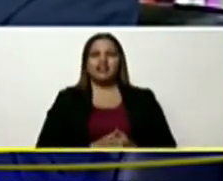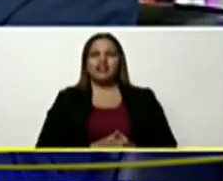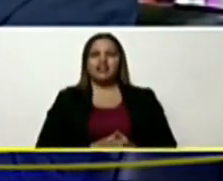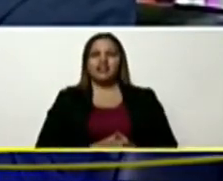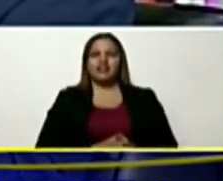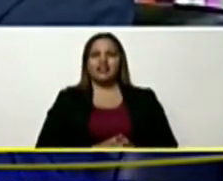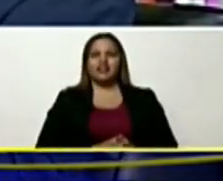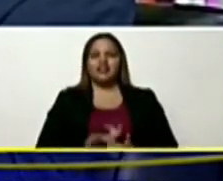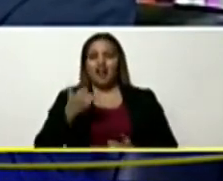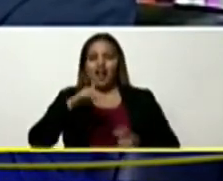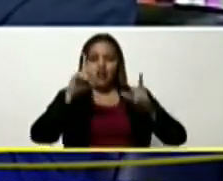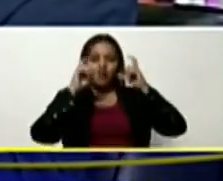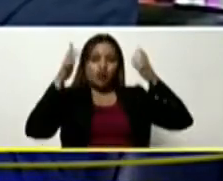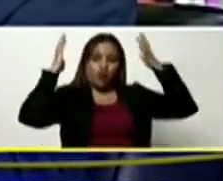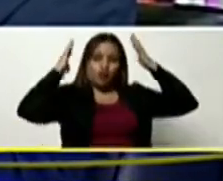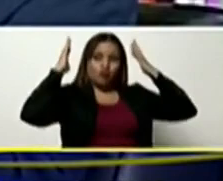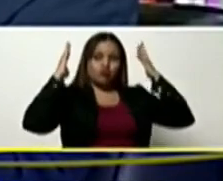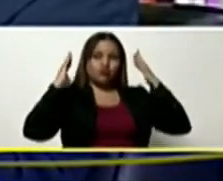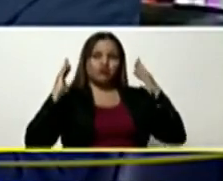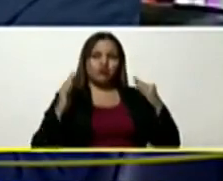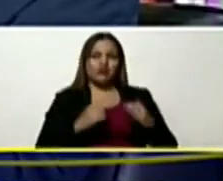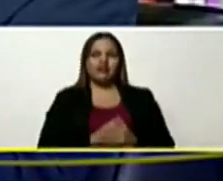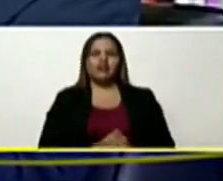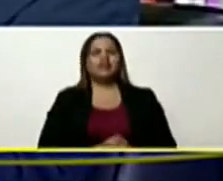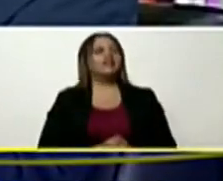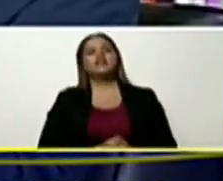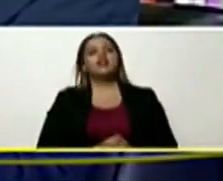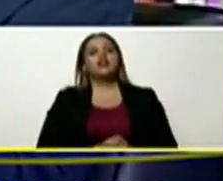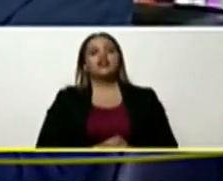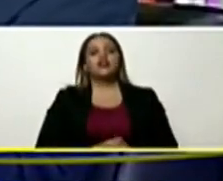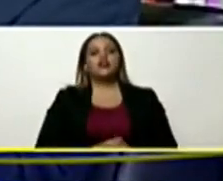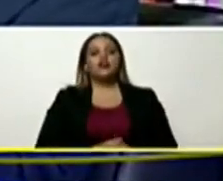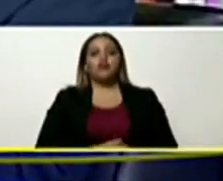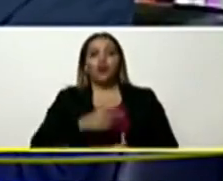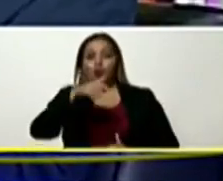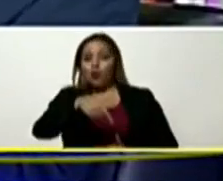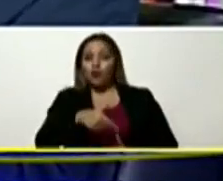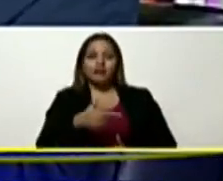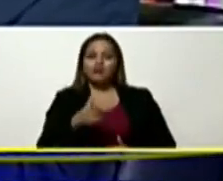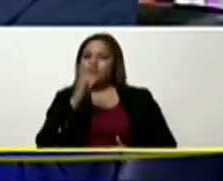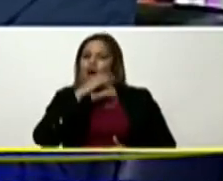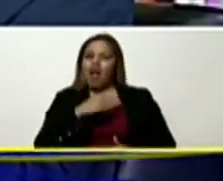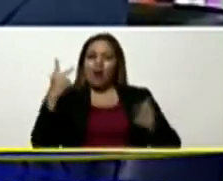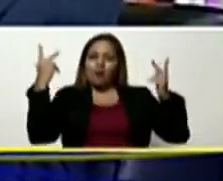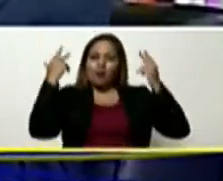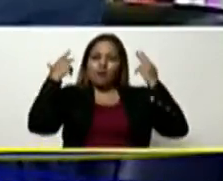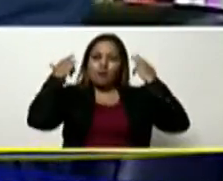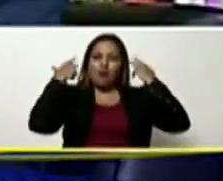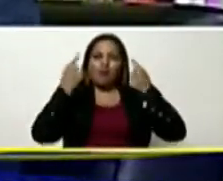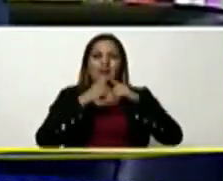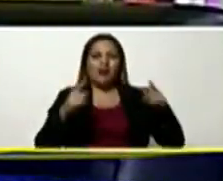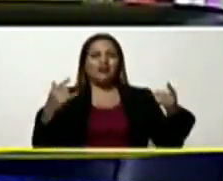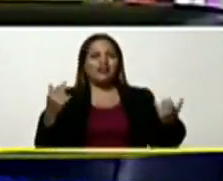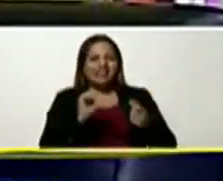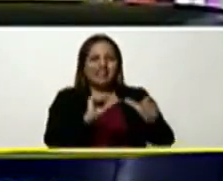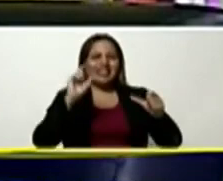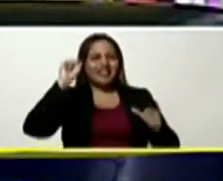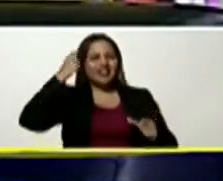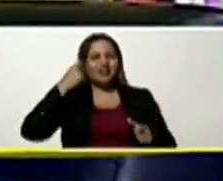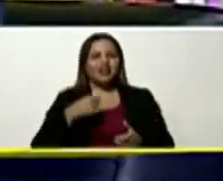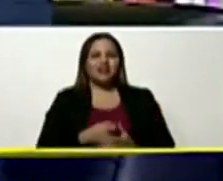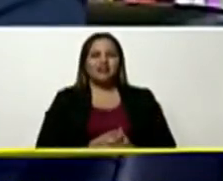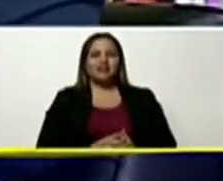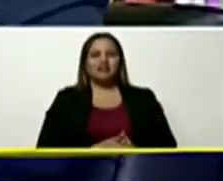portada tiene esa melena que hoy se ha perdido ya, pero que se mantiene en el recuerdo.